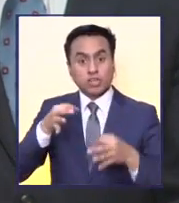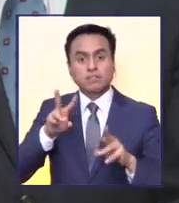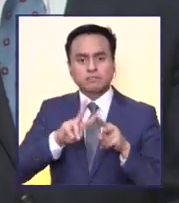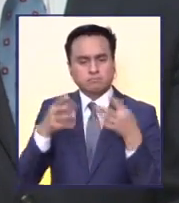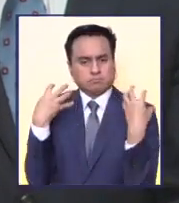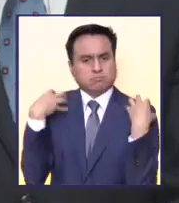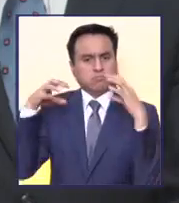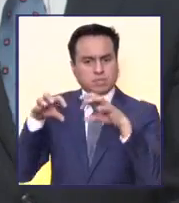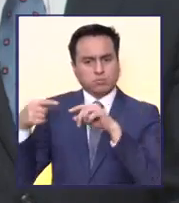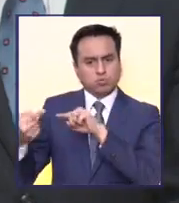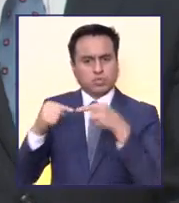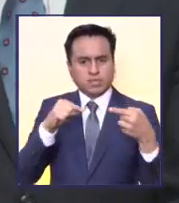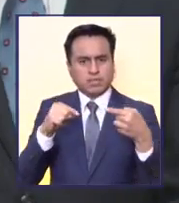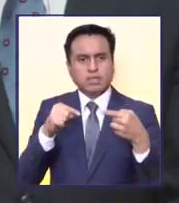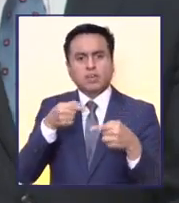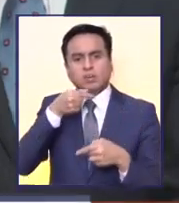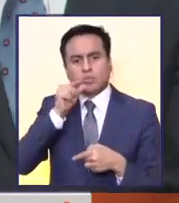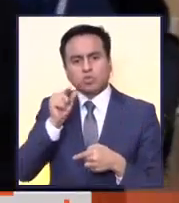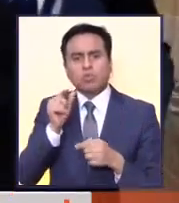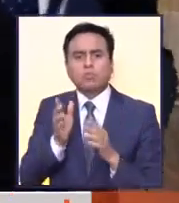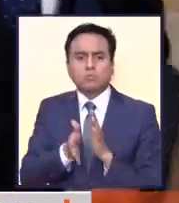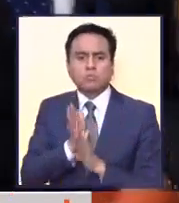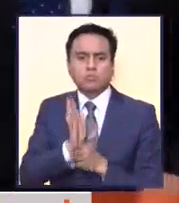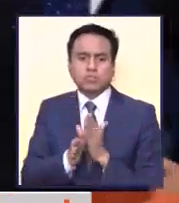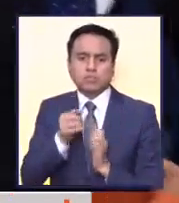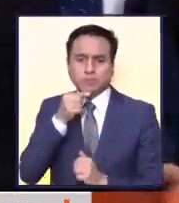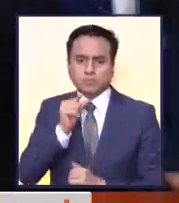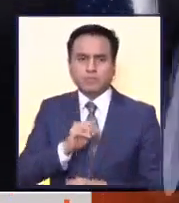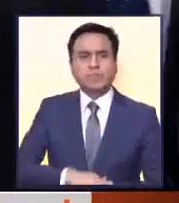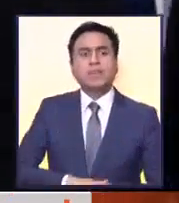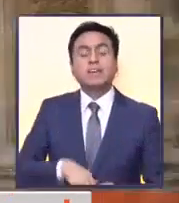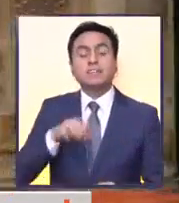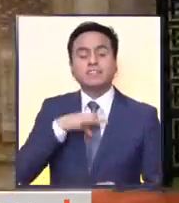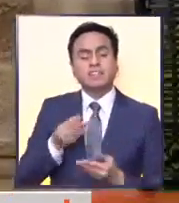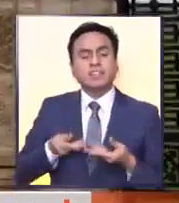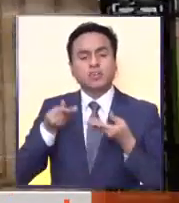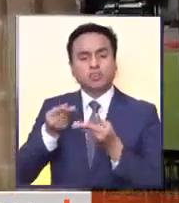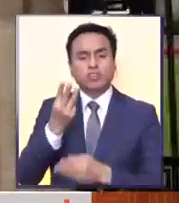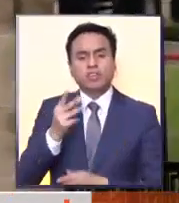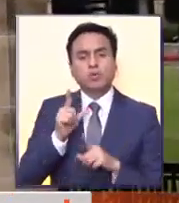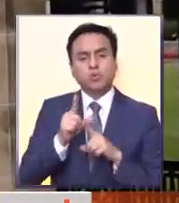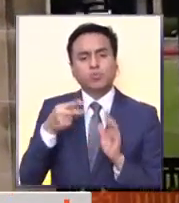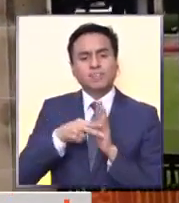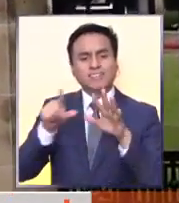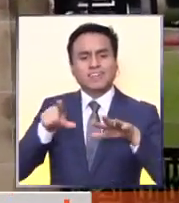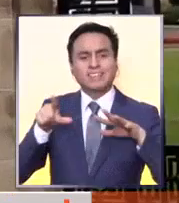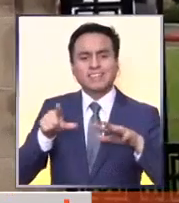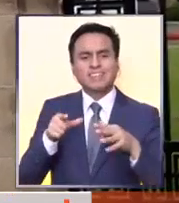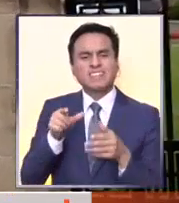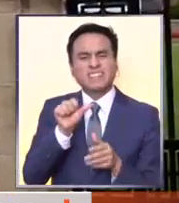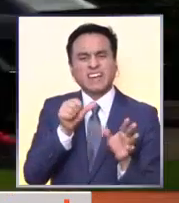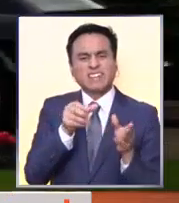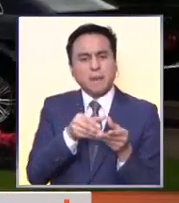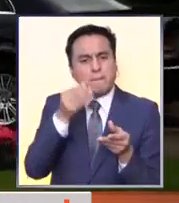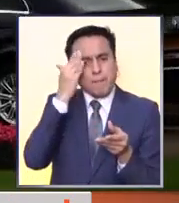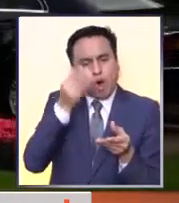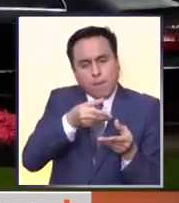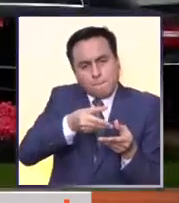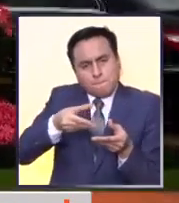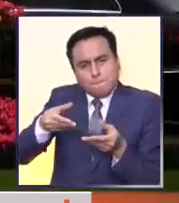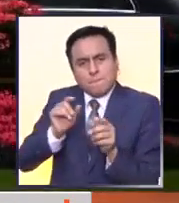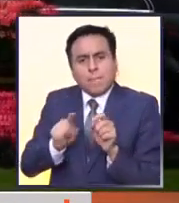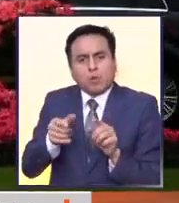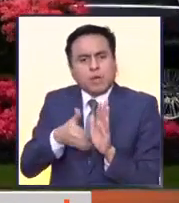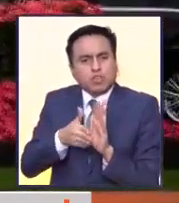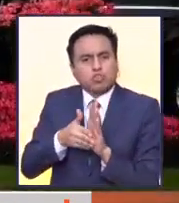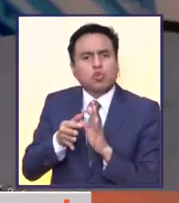disputa lo más pronto posible? Chile entregó el 3 de julio de 2017 seis tomos de memoria con argumentos